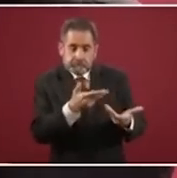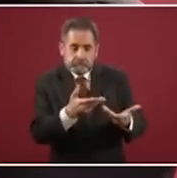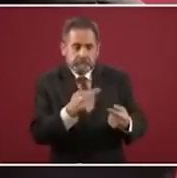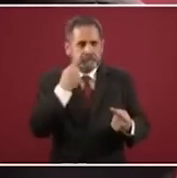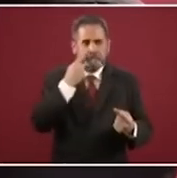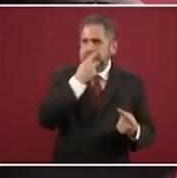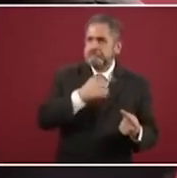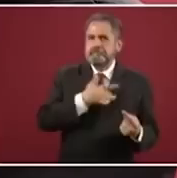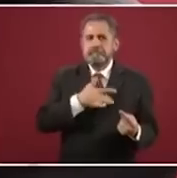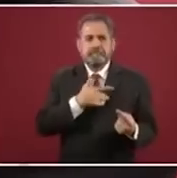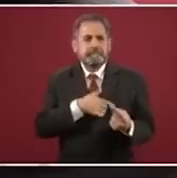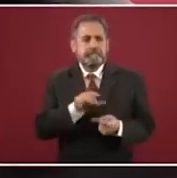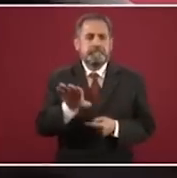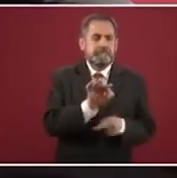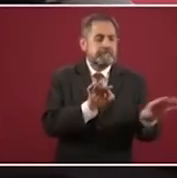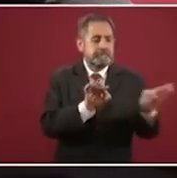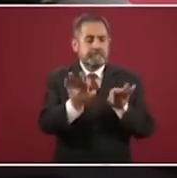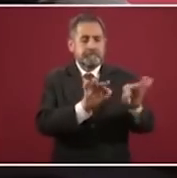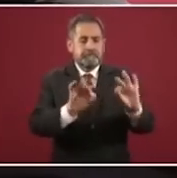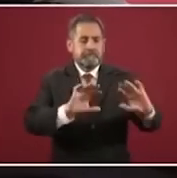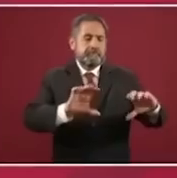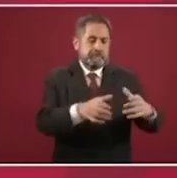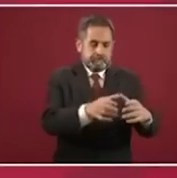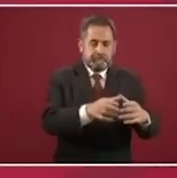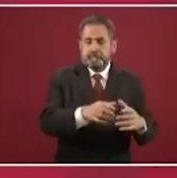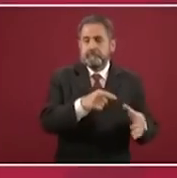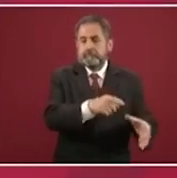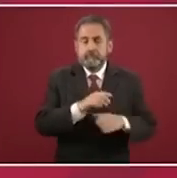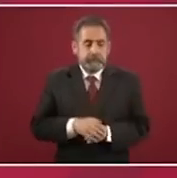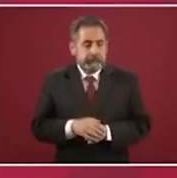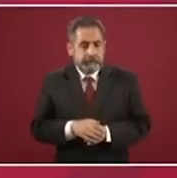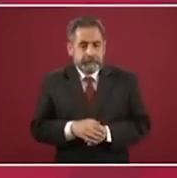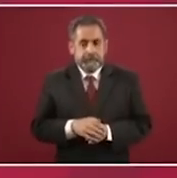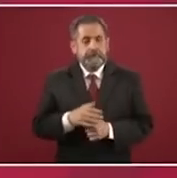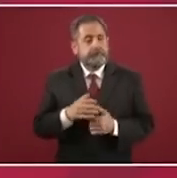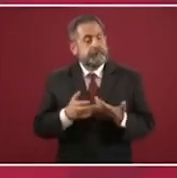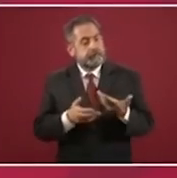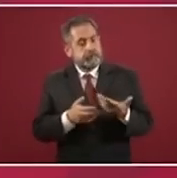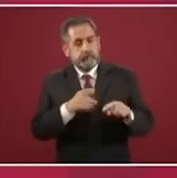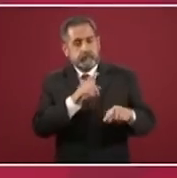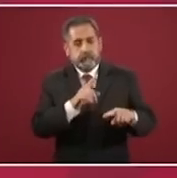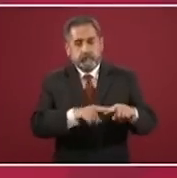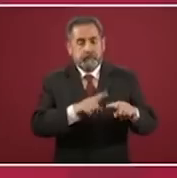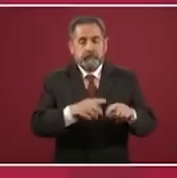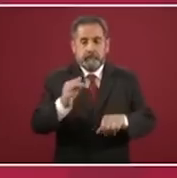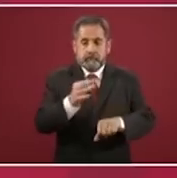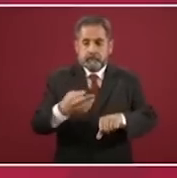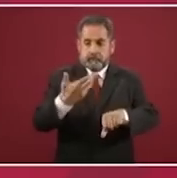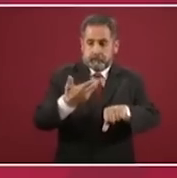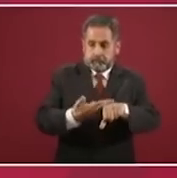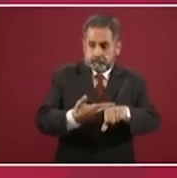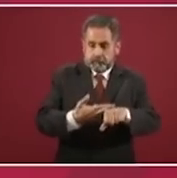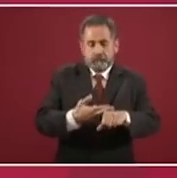eligen a un comité, se recomienda respetuosamente que los tesoreros sean